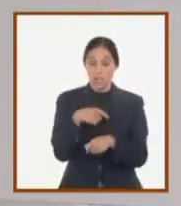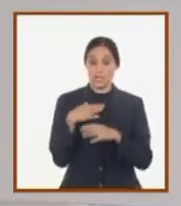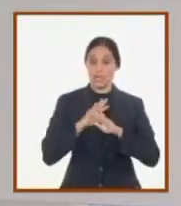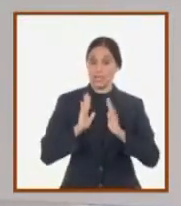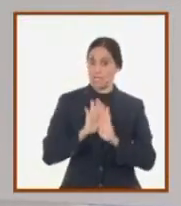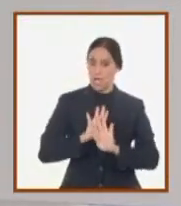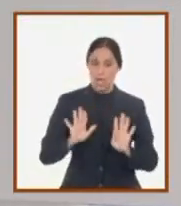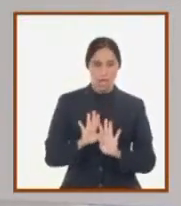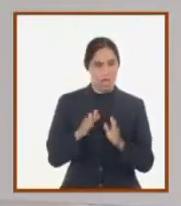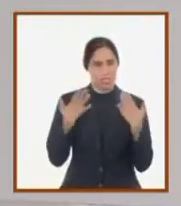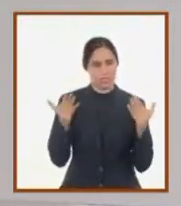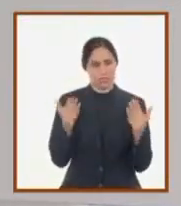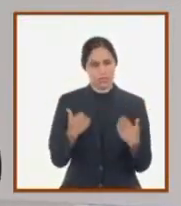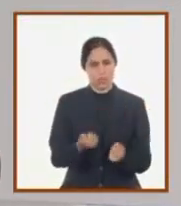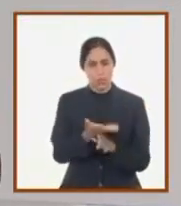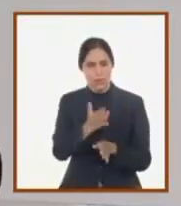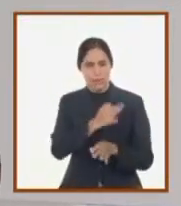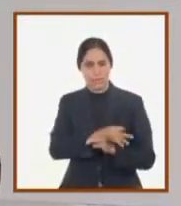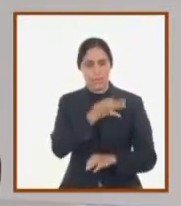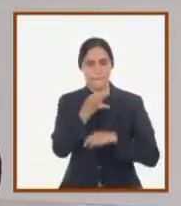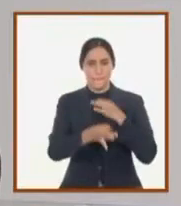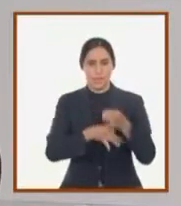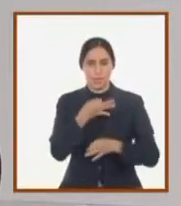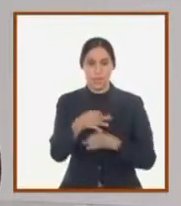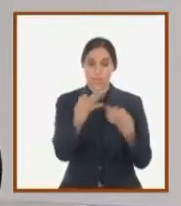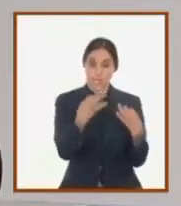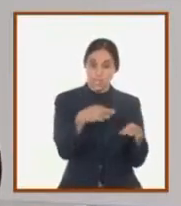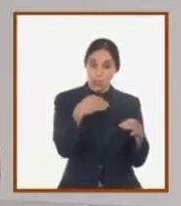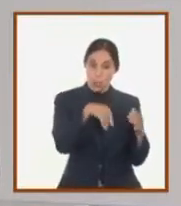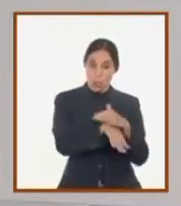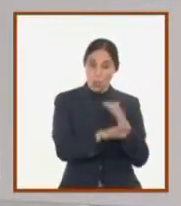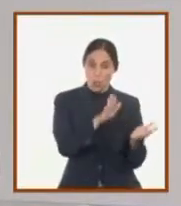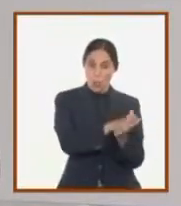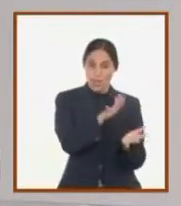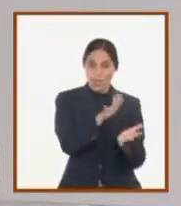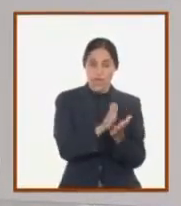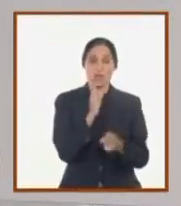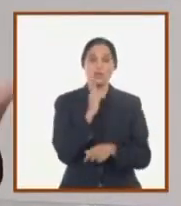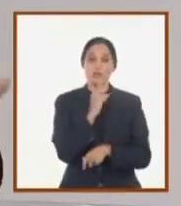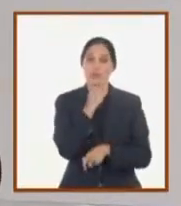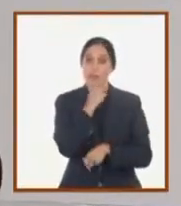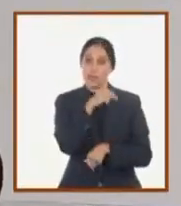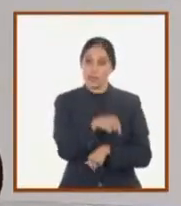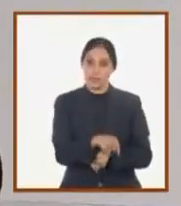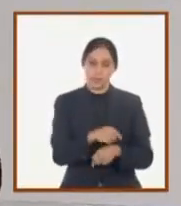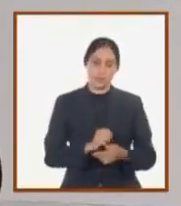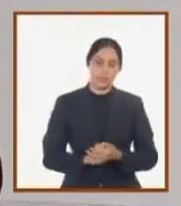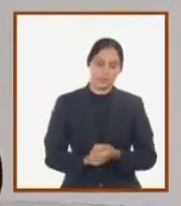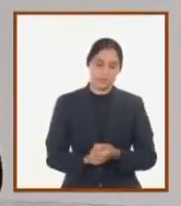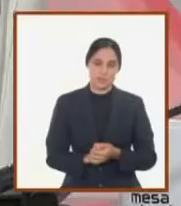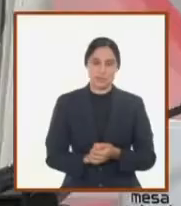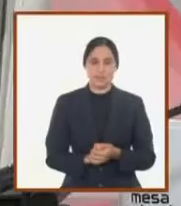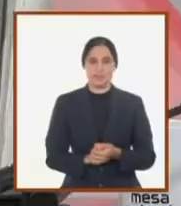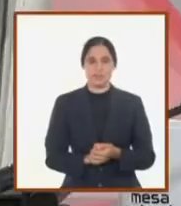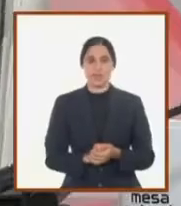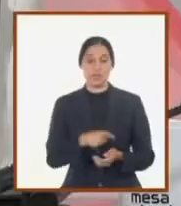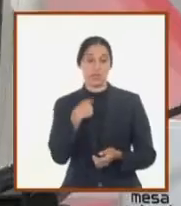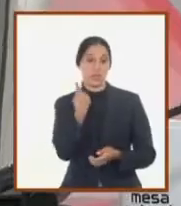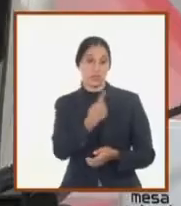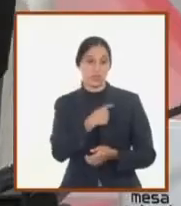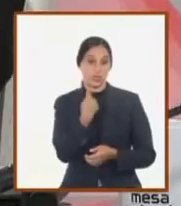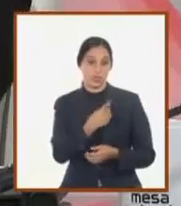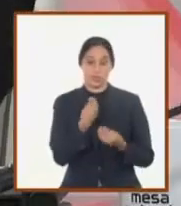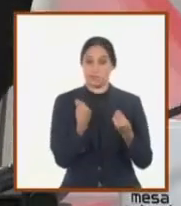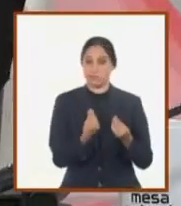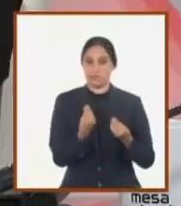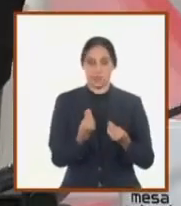adelantaba que con estábamos con con los documentos de José Martí tenemos el fondo de José Martí somos sí somos no